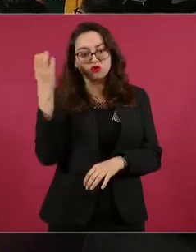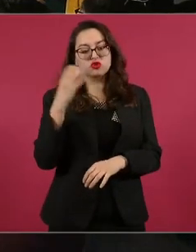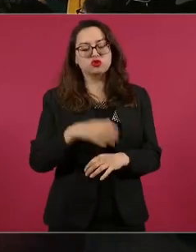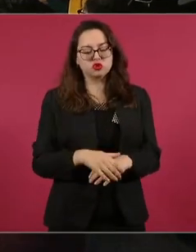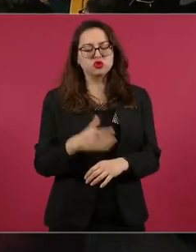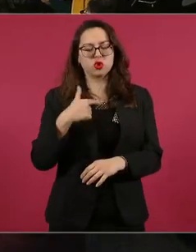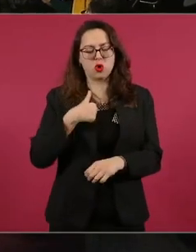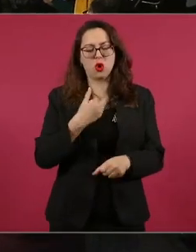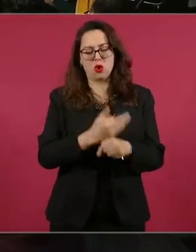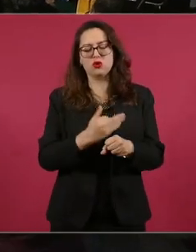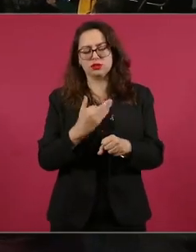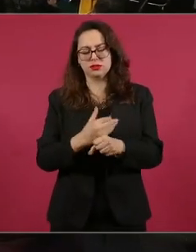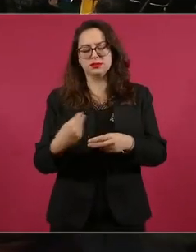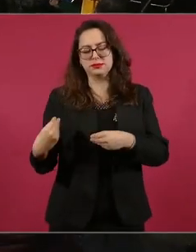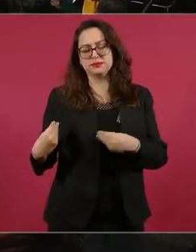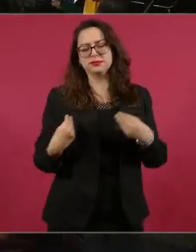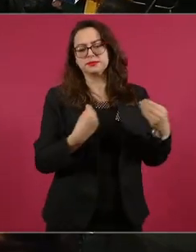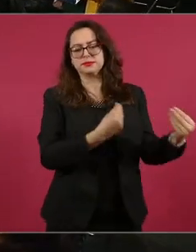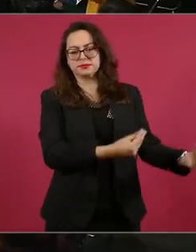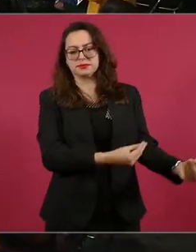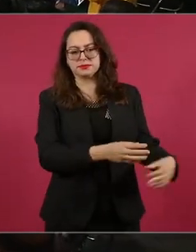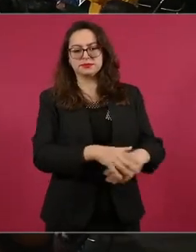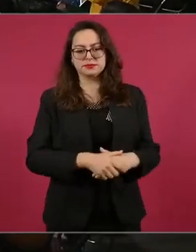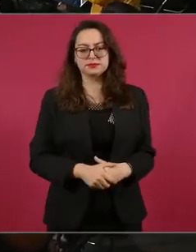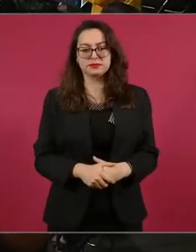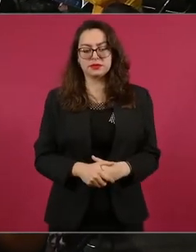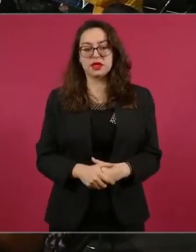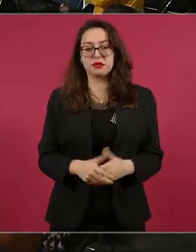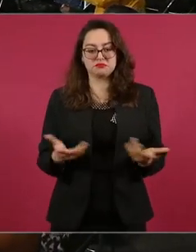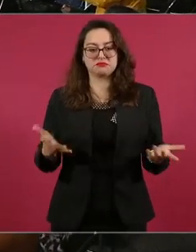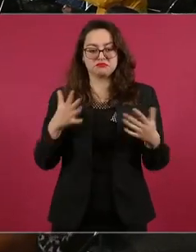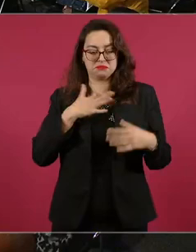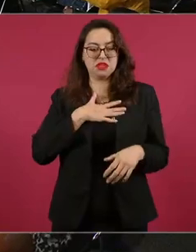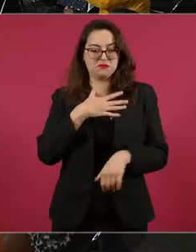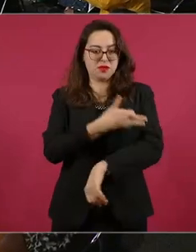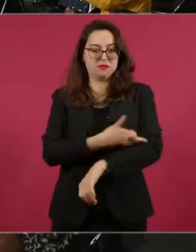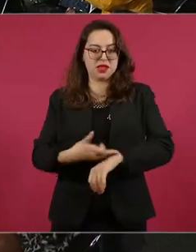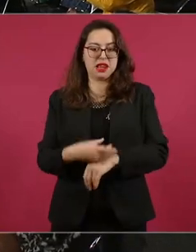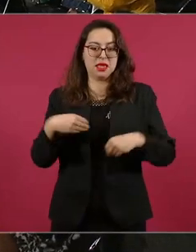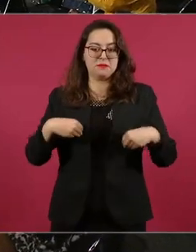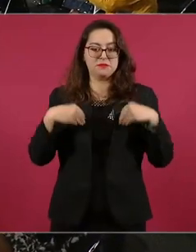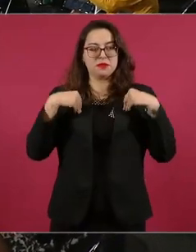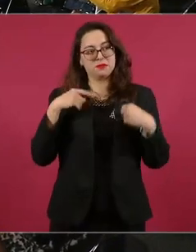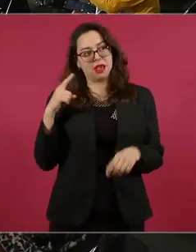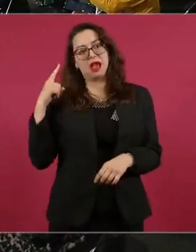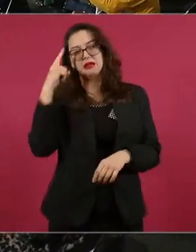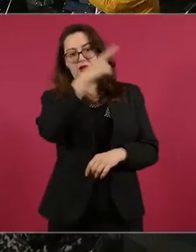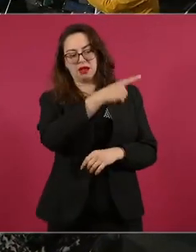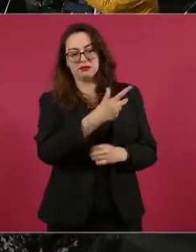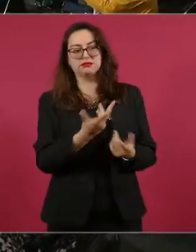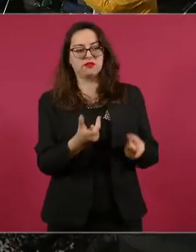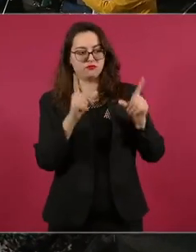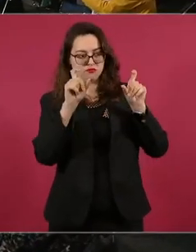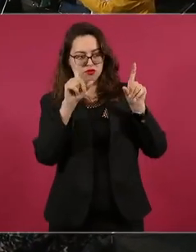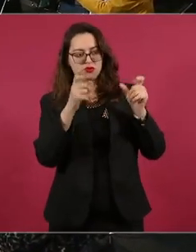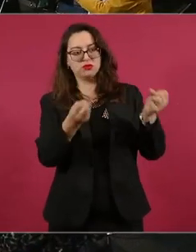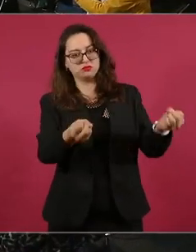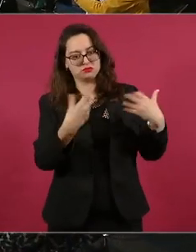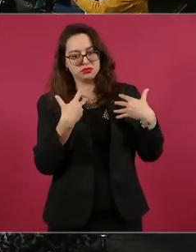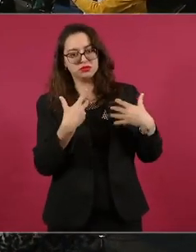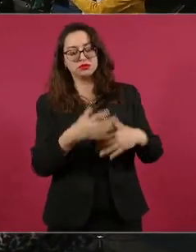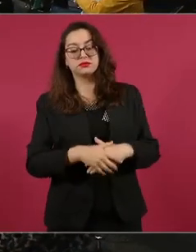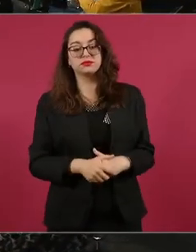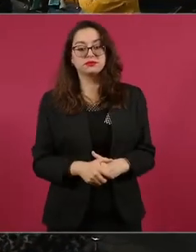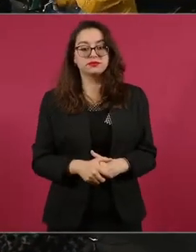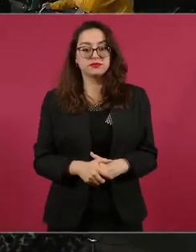pido a mis parientes que viven en los Estados Unidos que me manden las fotos. De ahí